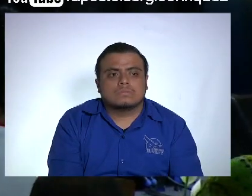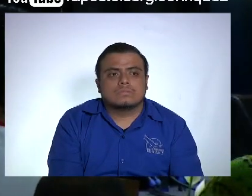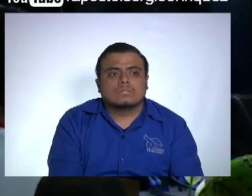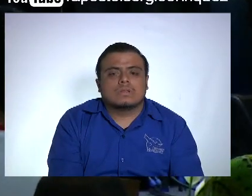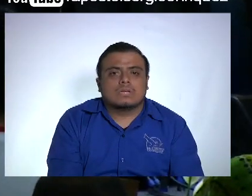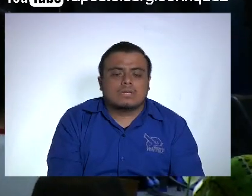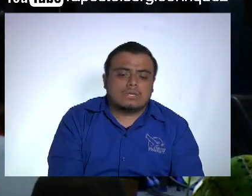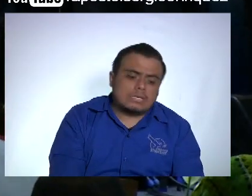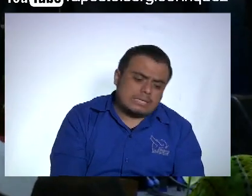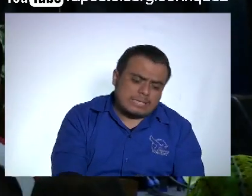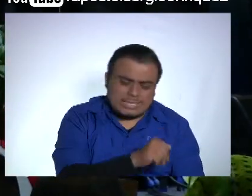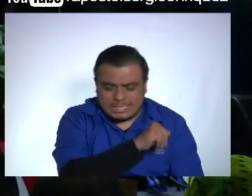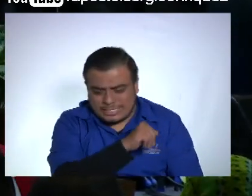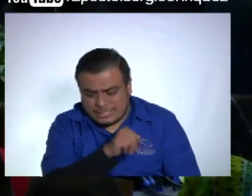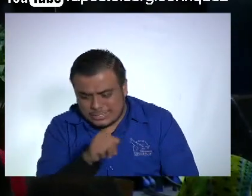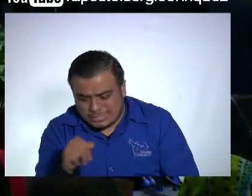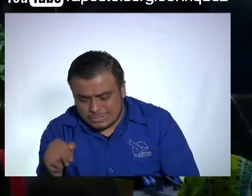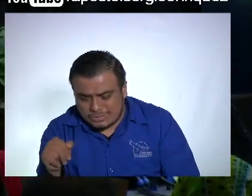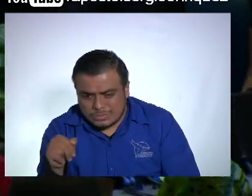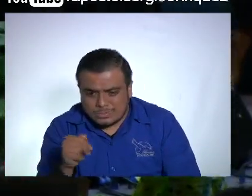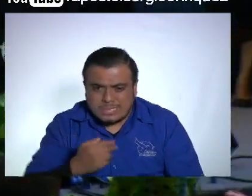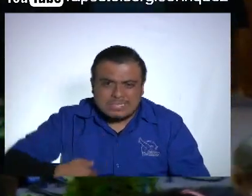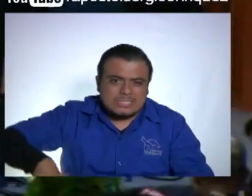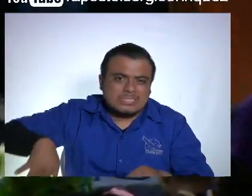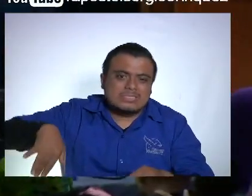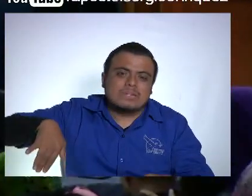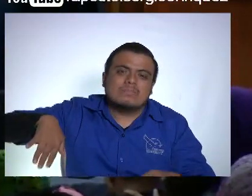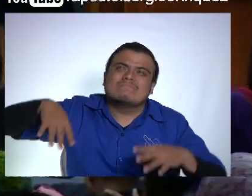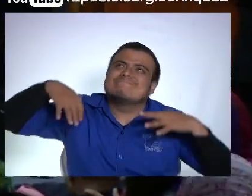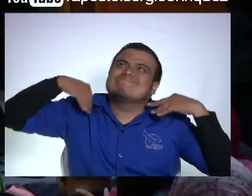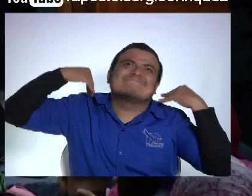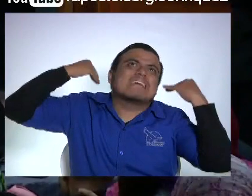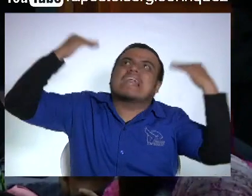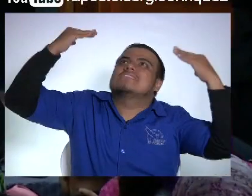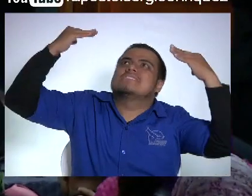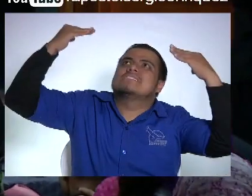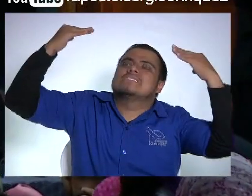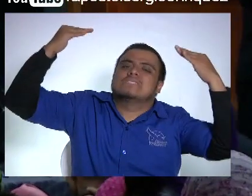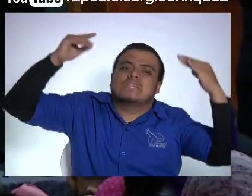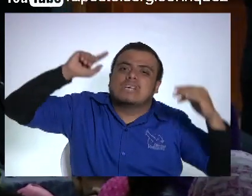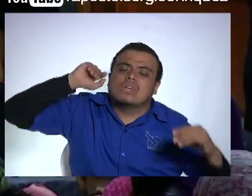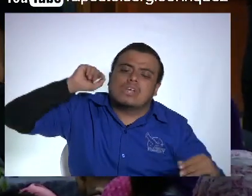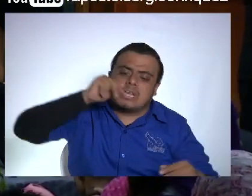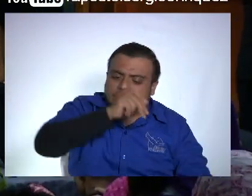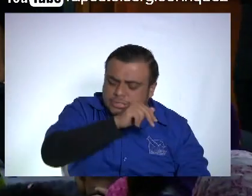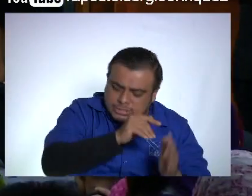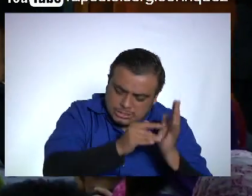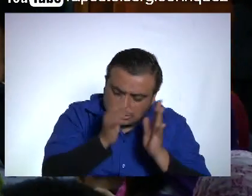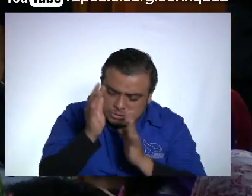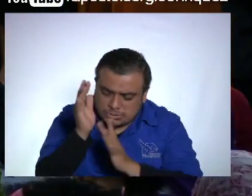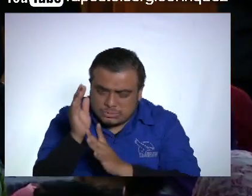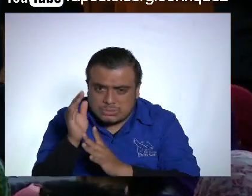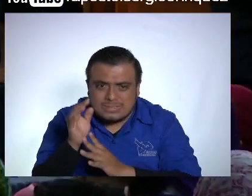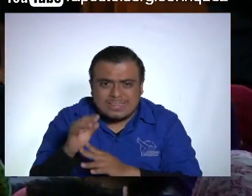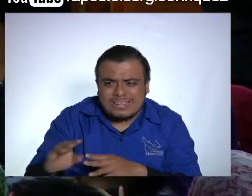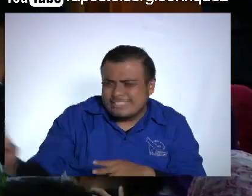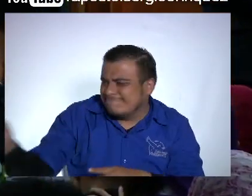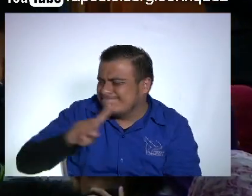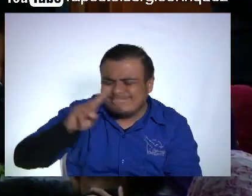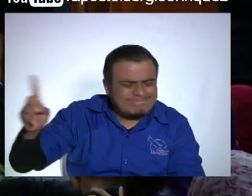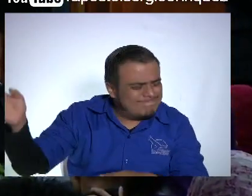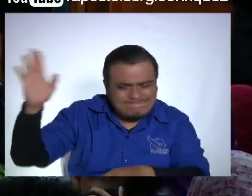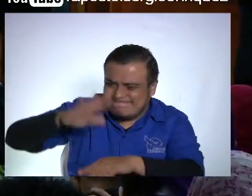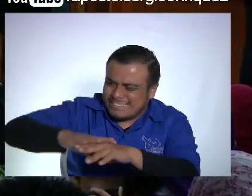En el nombre que es sobre todo nombre. Oh Señor, que ya no hayan pleitos en los